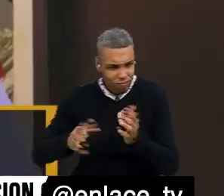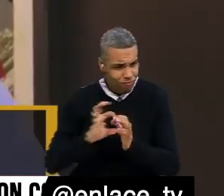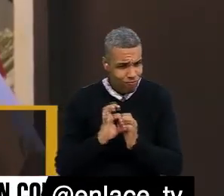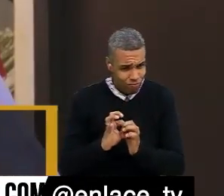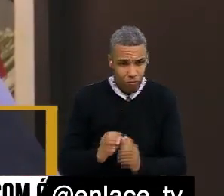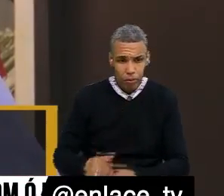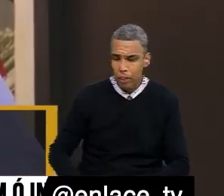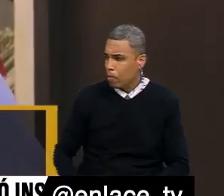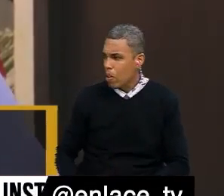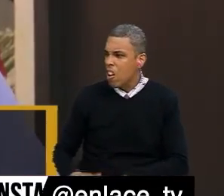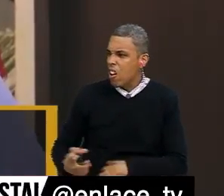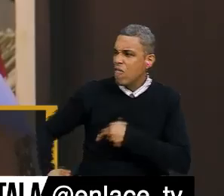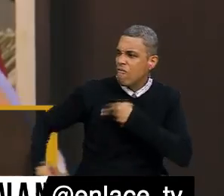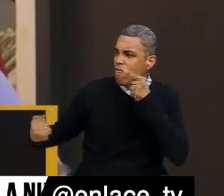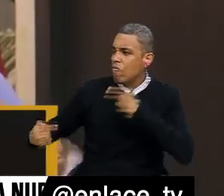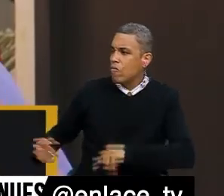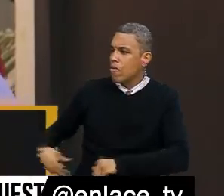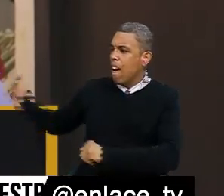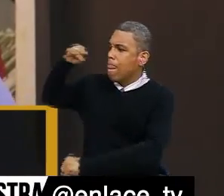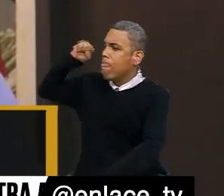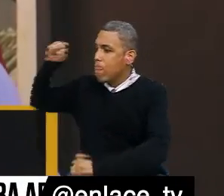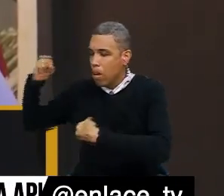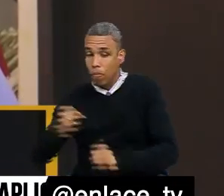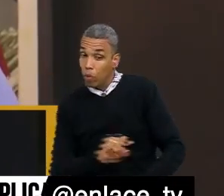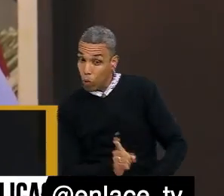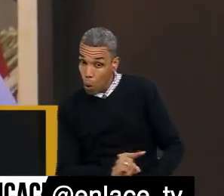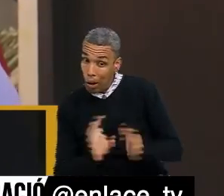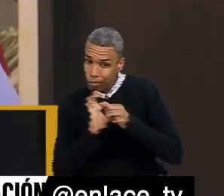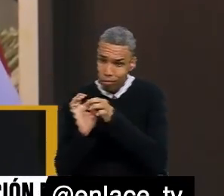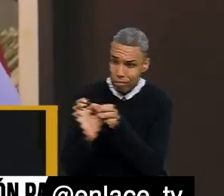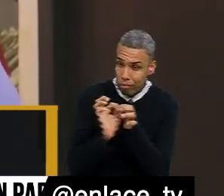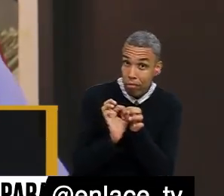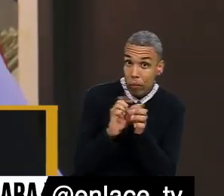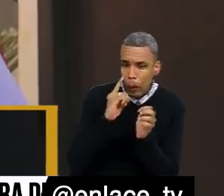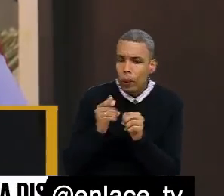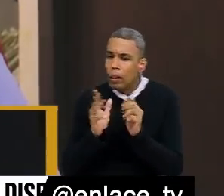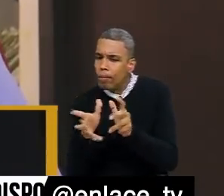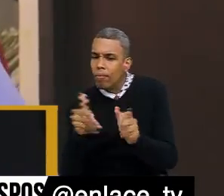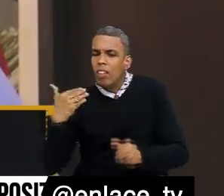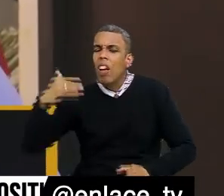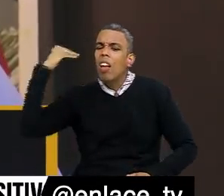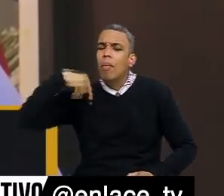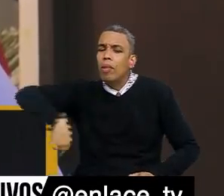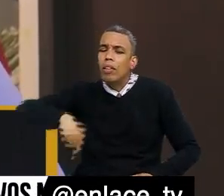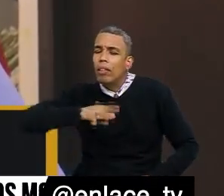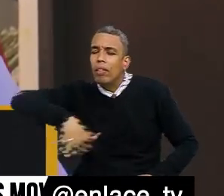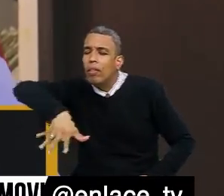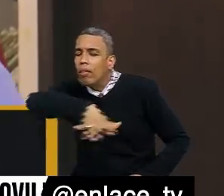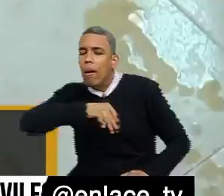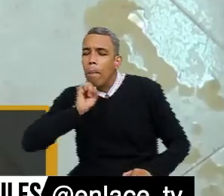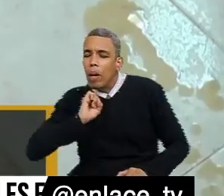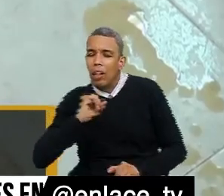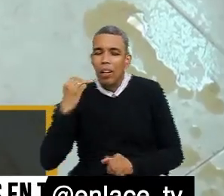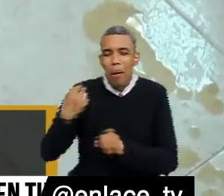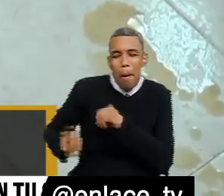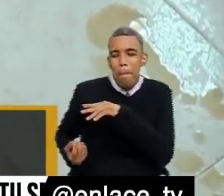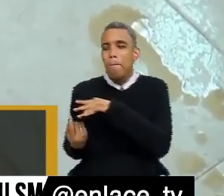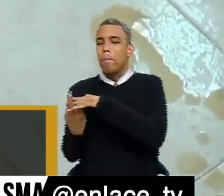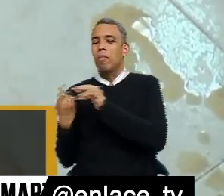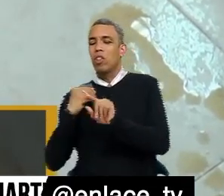en cuenta que estamos en un territorio que antes fue habitado por unos aborígenes, unos indios, nuestros queridos indios yariguíes. Los